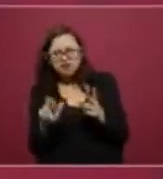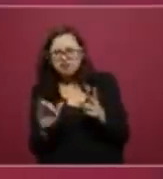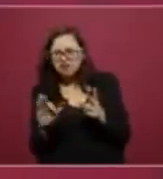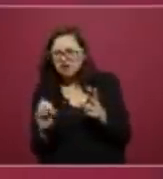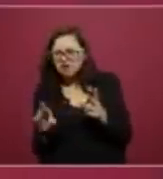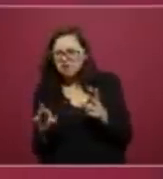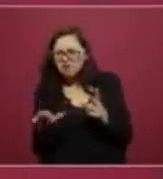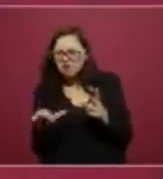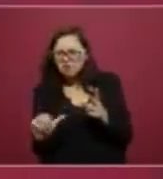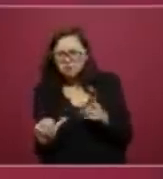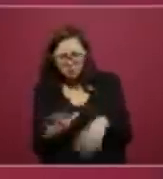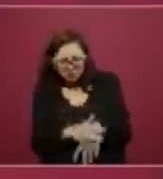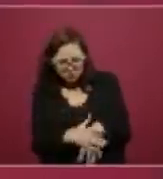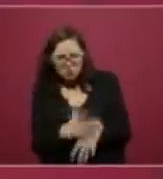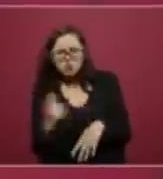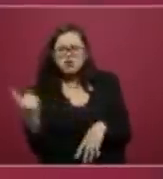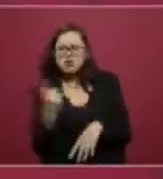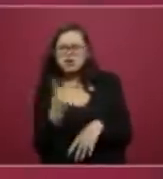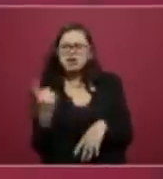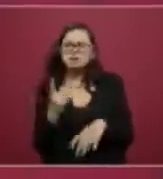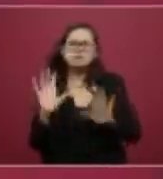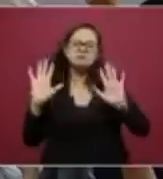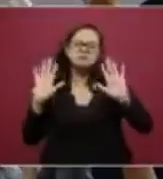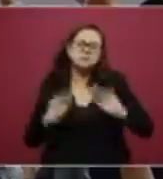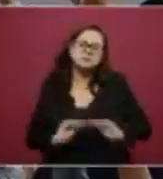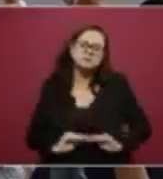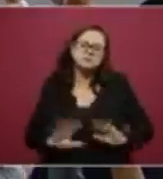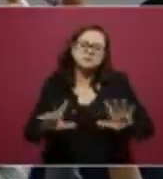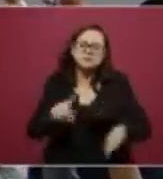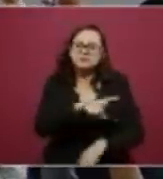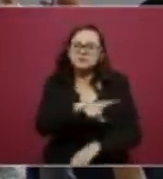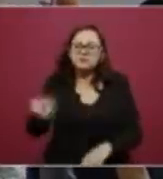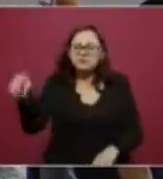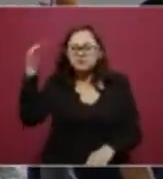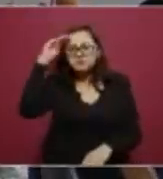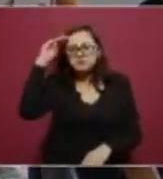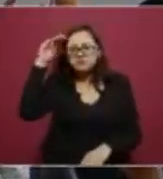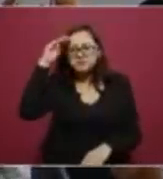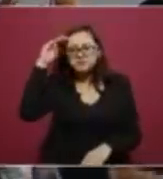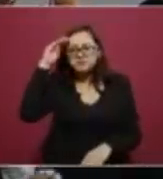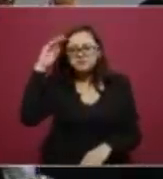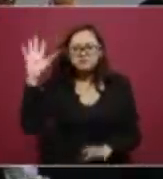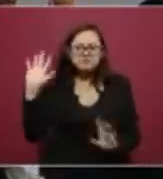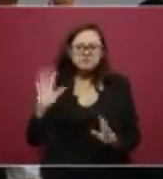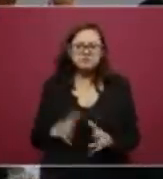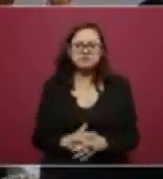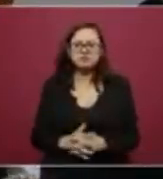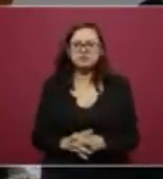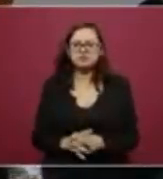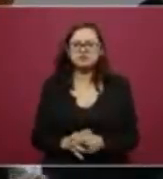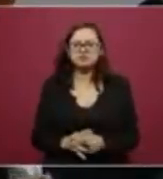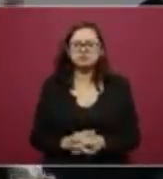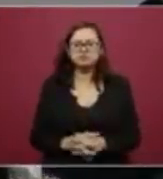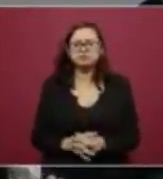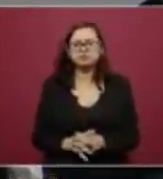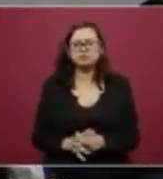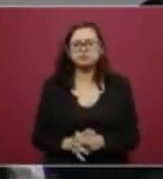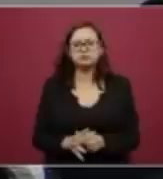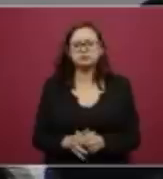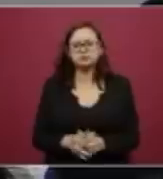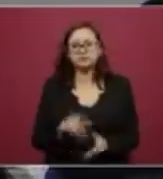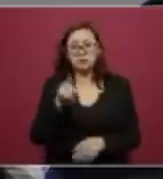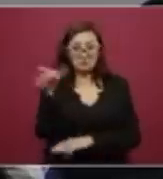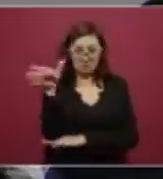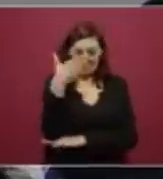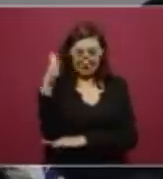Y hasta ahí la dejo. Señor presidente, nada más que no me terminó de decir. Le preguntaba si usted contempla cambiar la